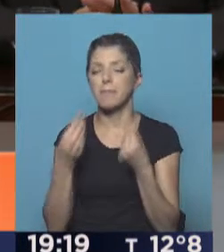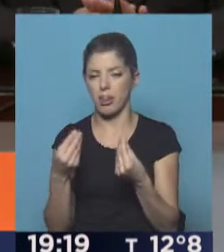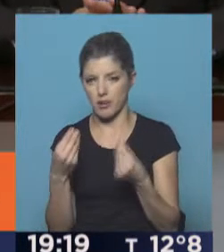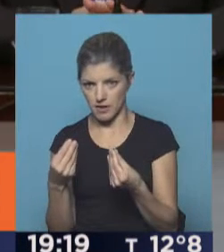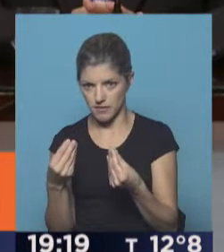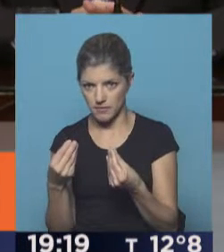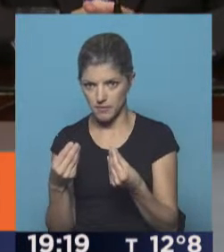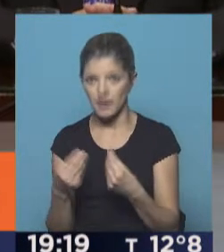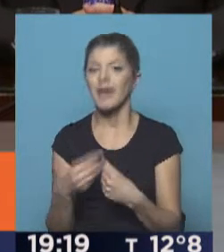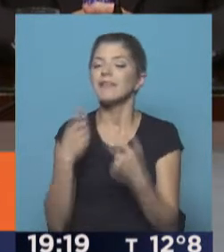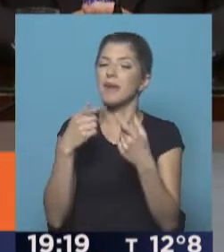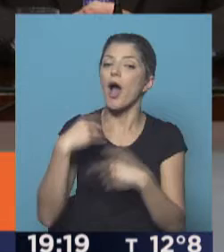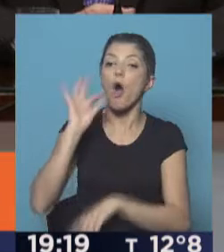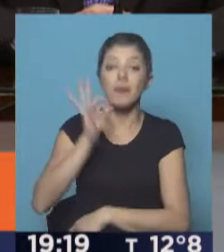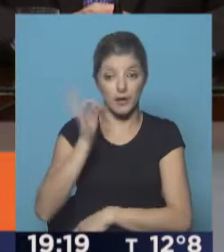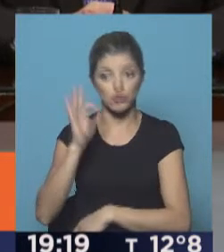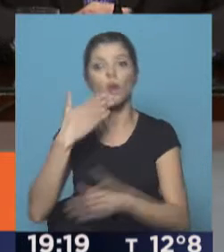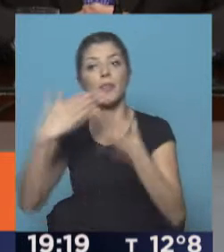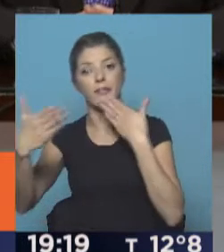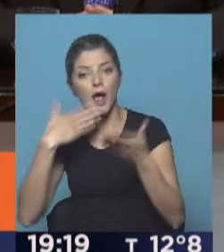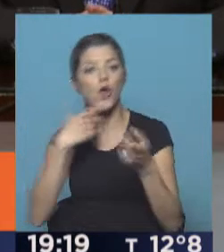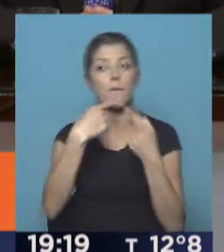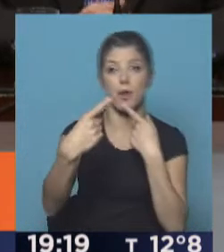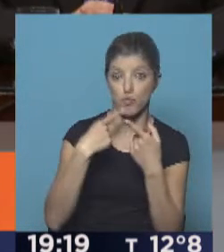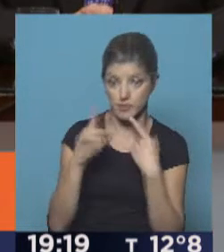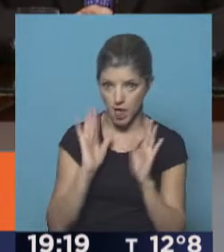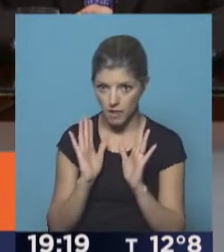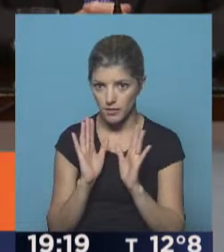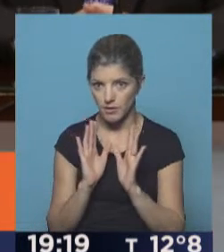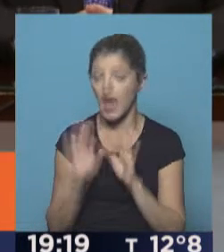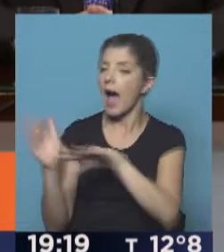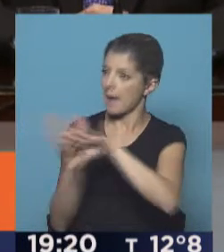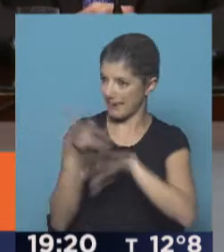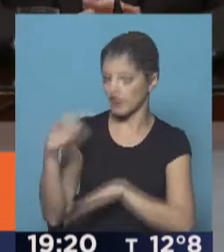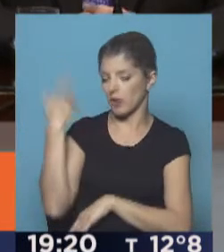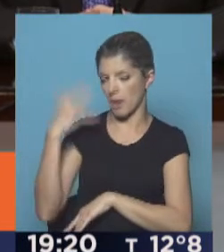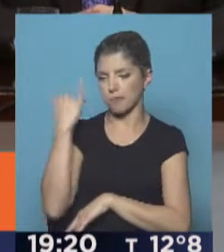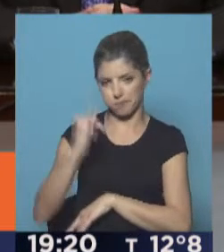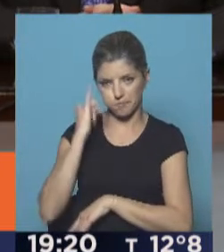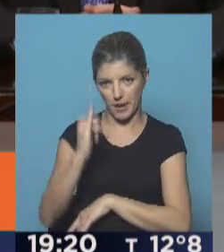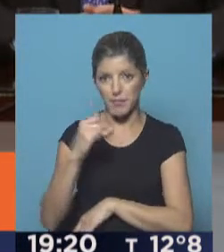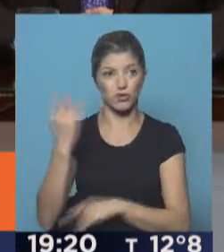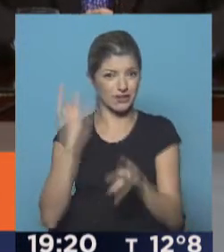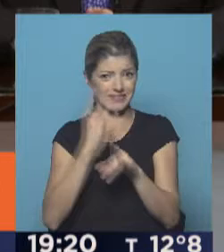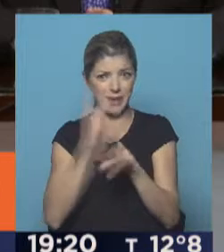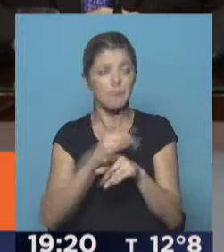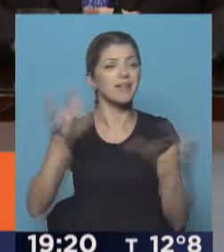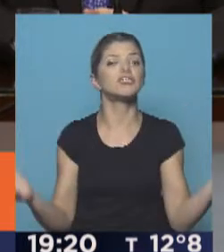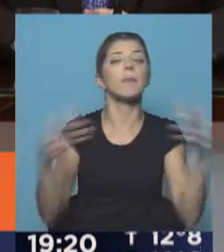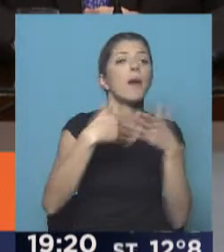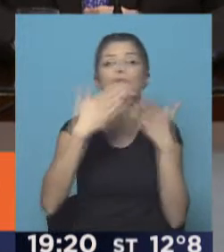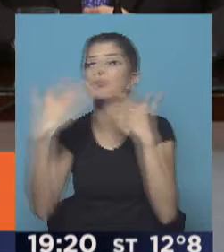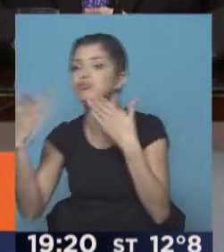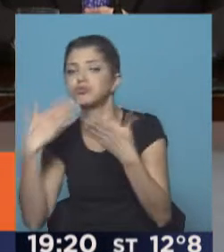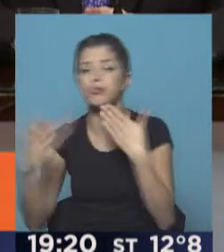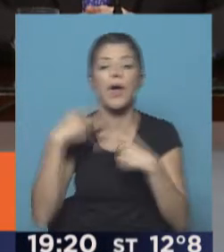instancia permanente de diálogo y consulta. Y eso lo hemos empezado a hacer, independientemente de esta explicación, permanentemente. Y tal como decía al principio, el